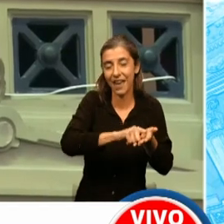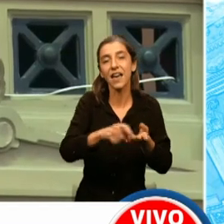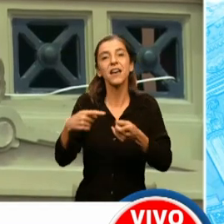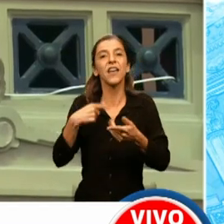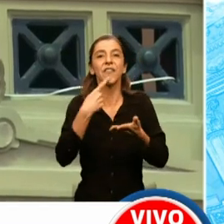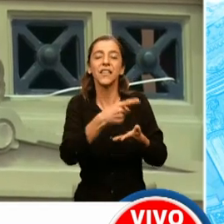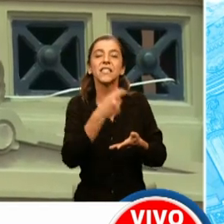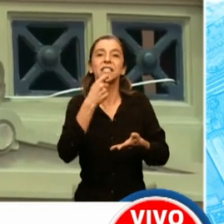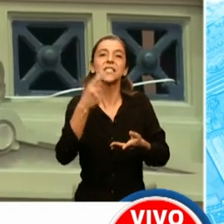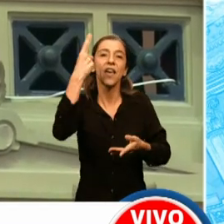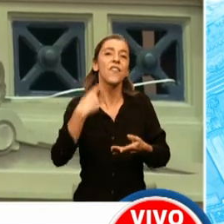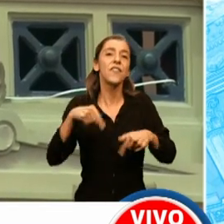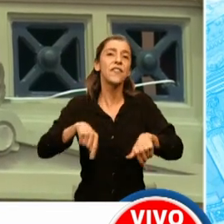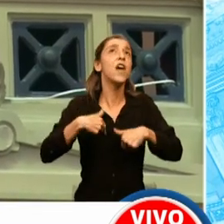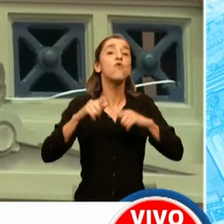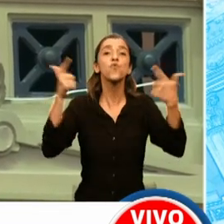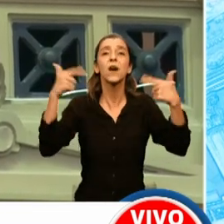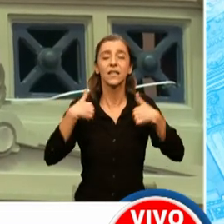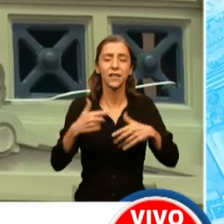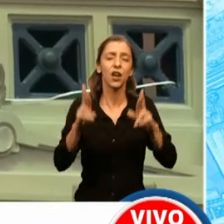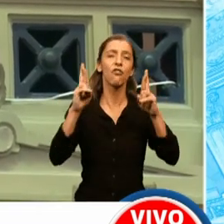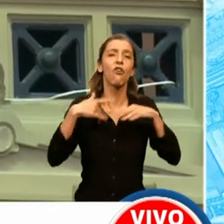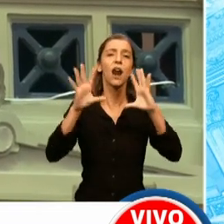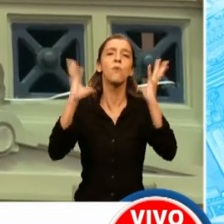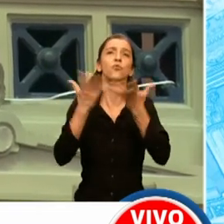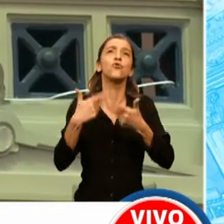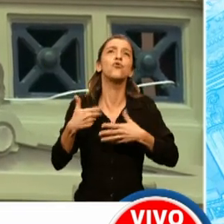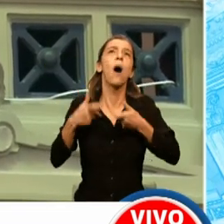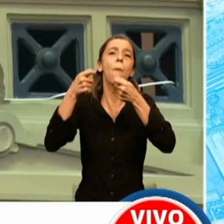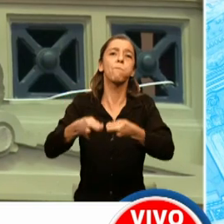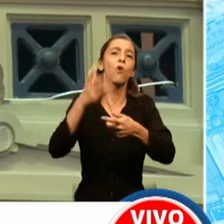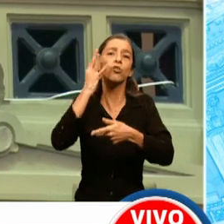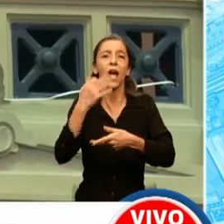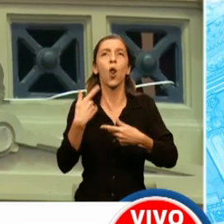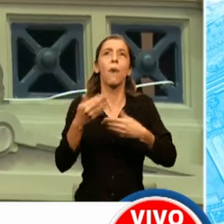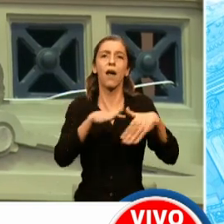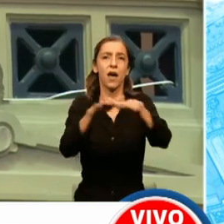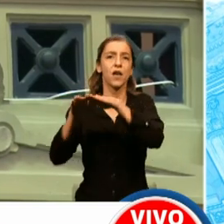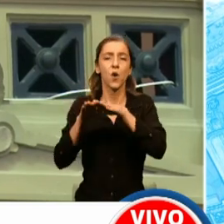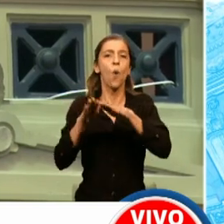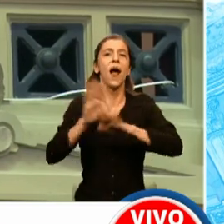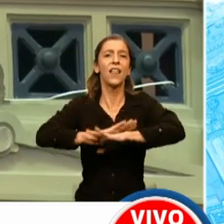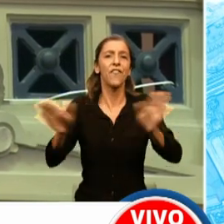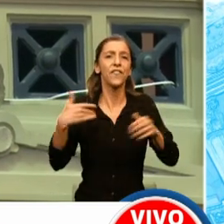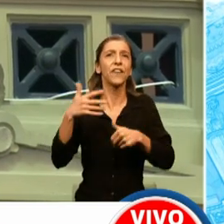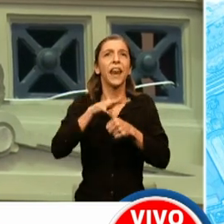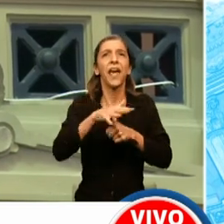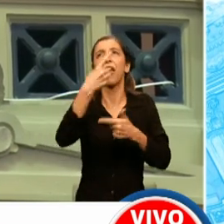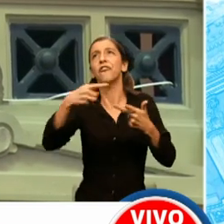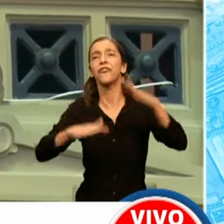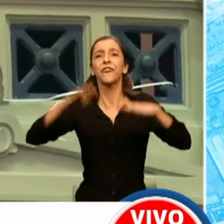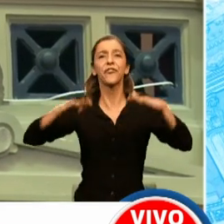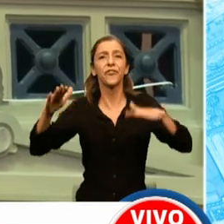espero haber hecho un pequeño aporte a la lucha por un mundo sin desigualdades de género ni de clase diana sin duda lo lograste